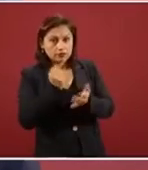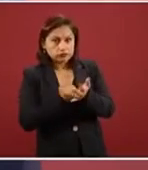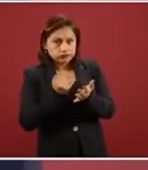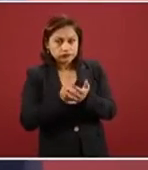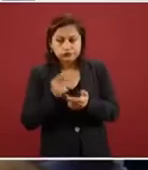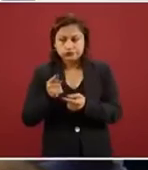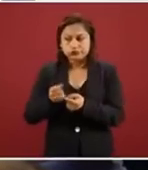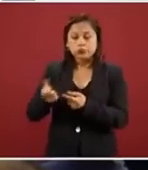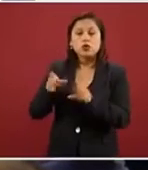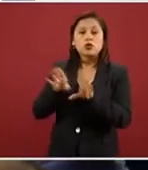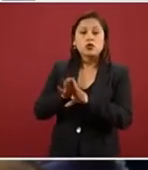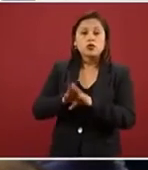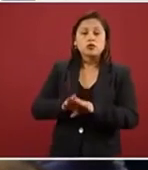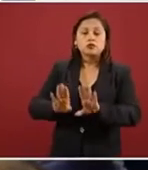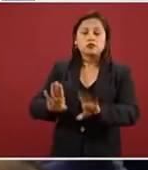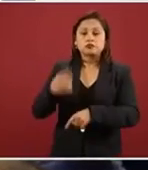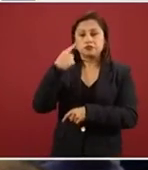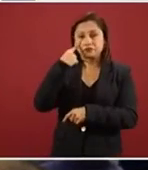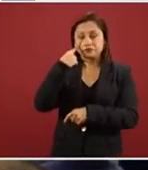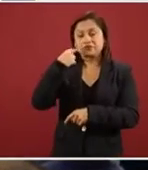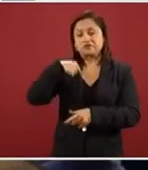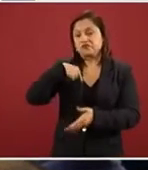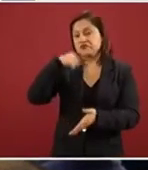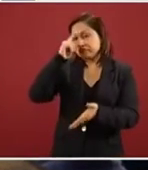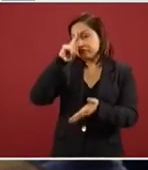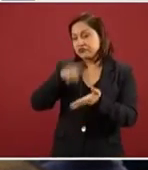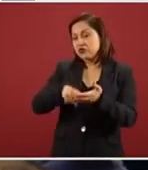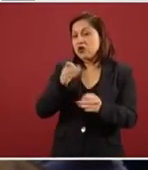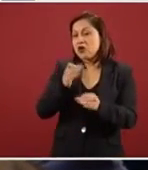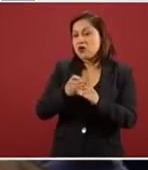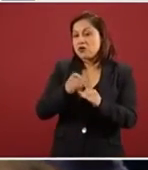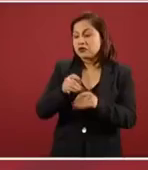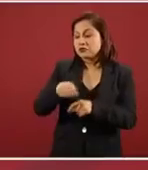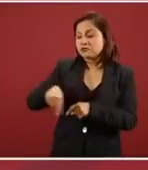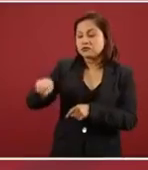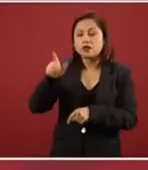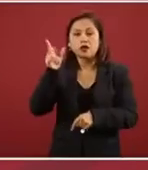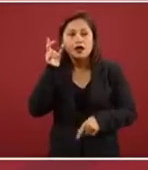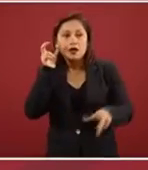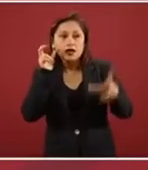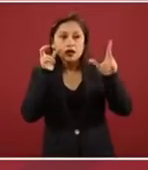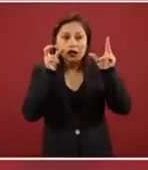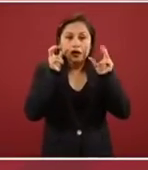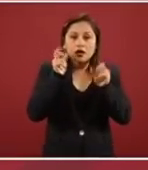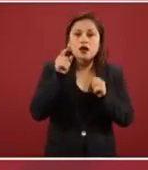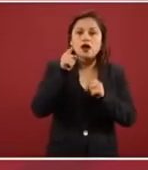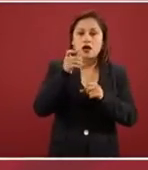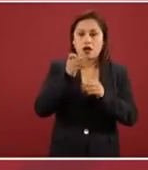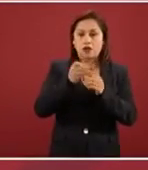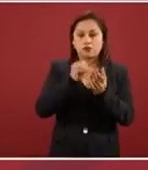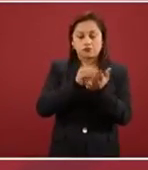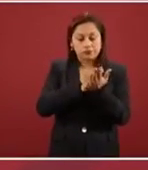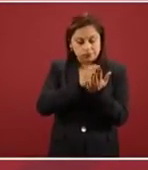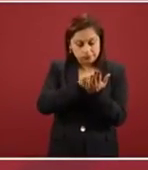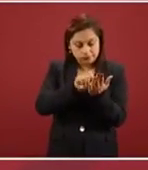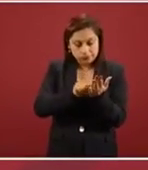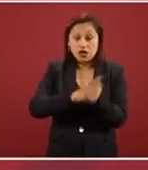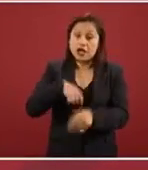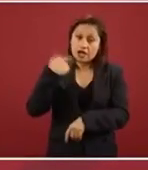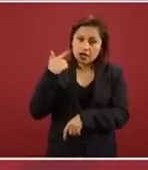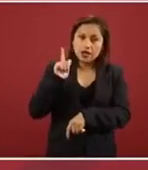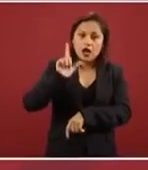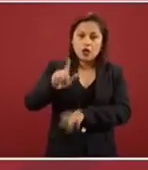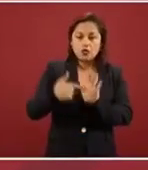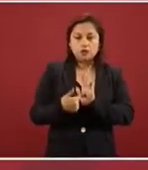les informo. Yo creo que están tomando nota ya para que vengan preparados y el lunes presenten